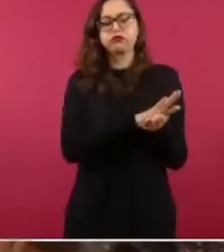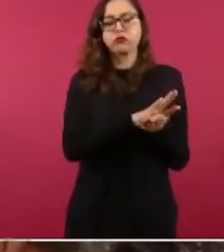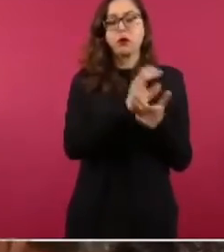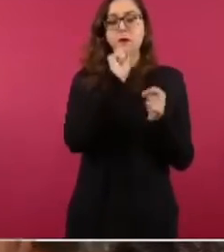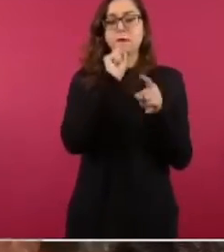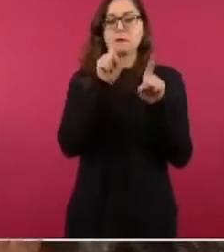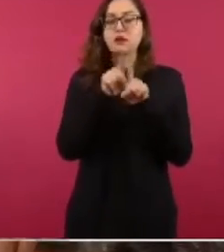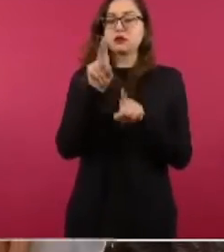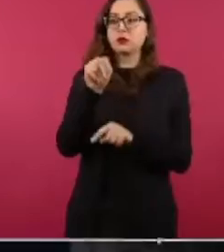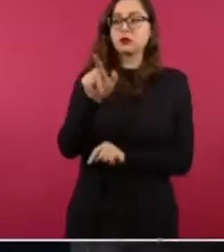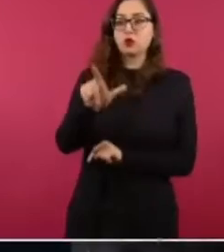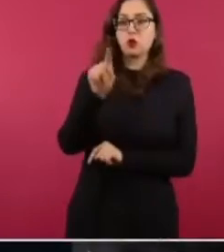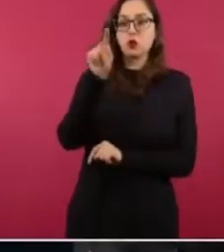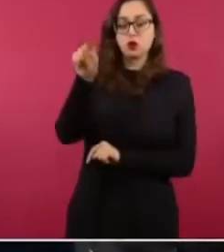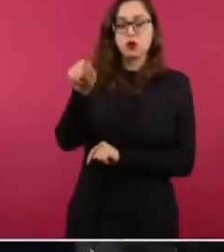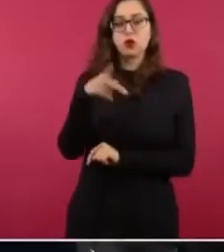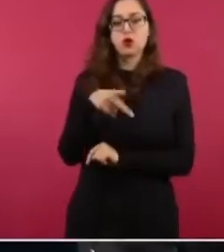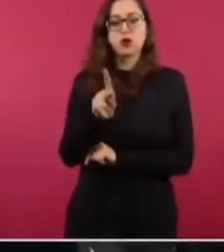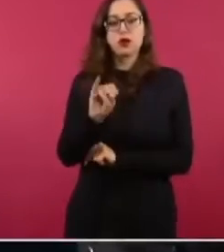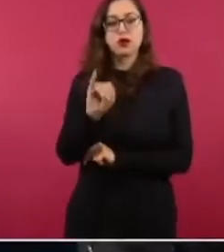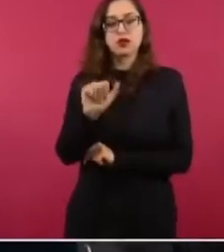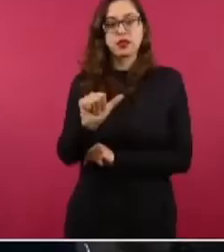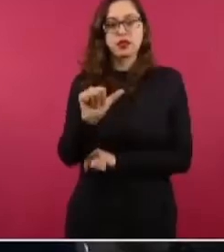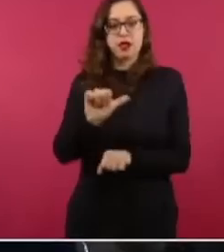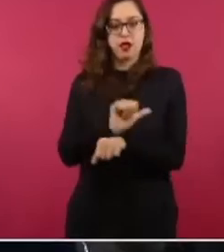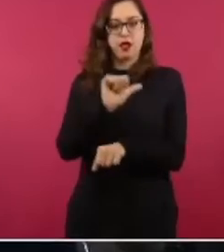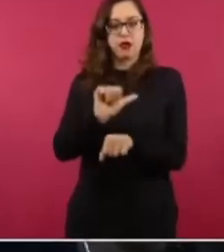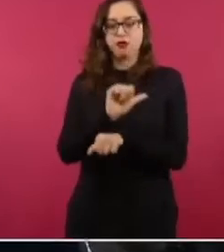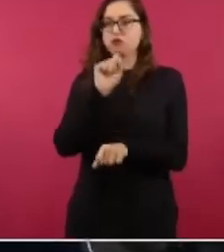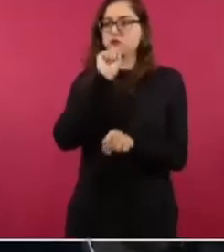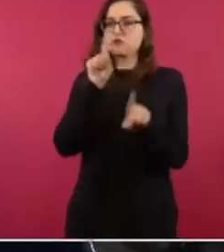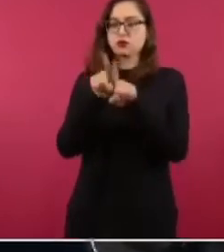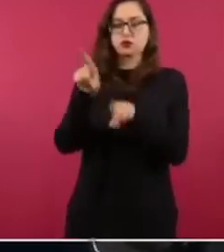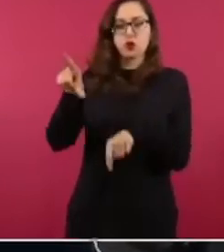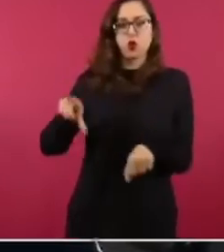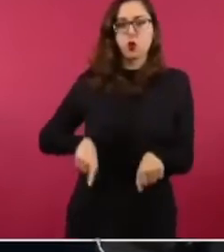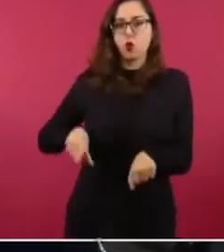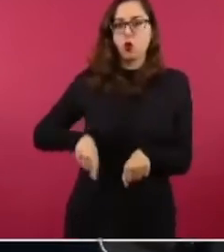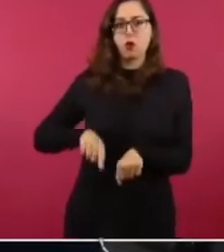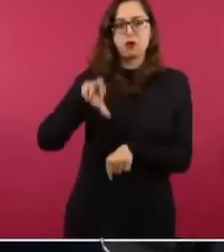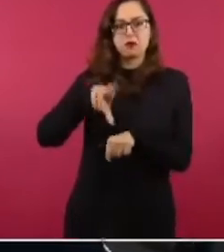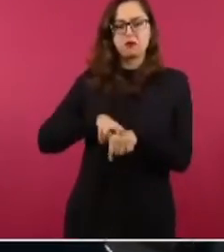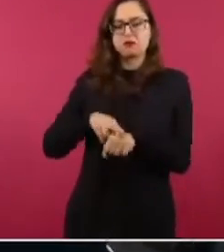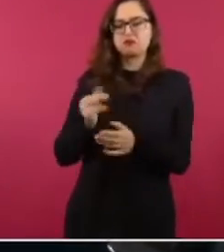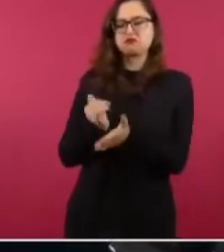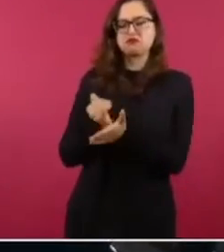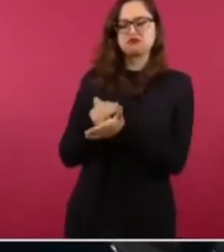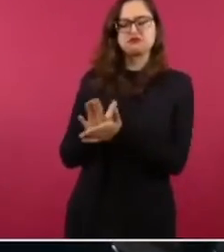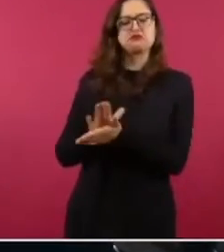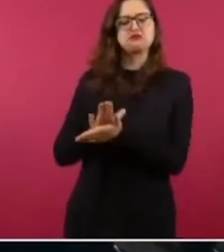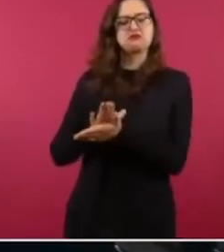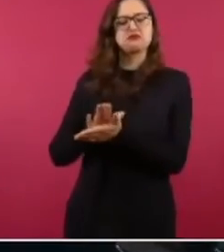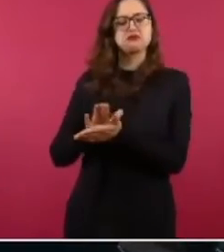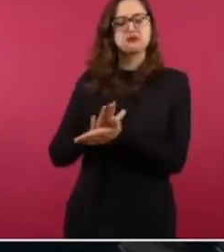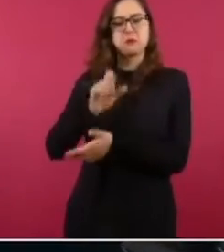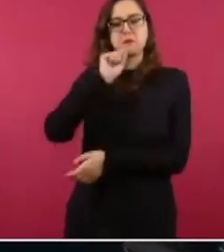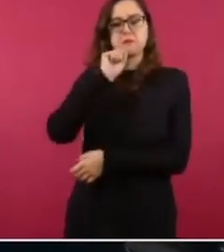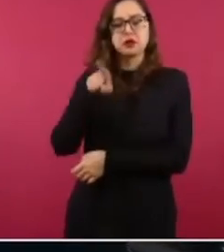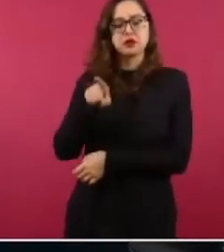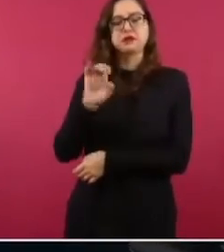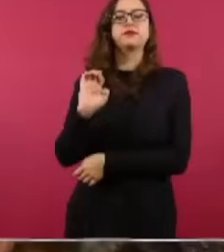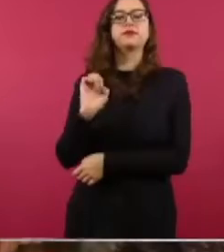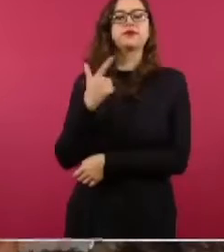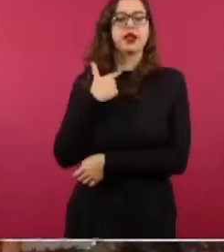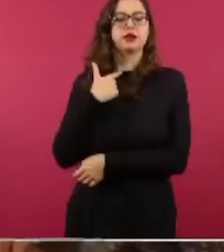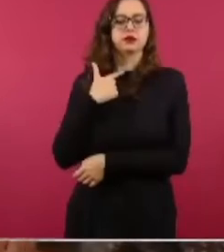con Kia, la empresa automotriz, que también Medina, el exgobernador